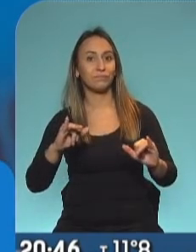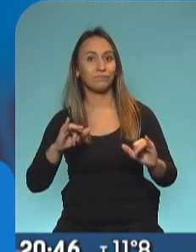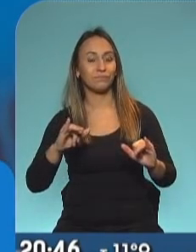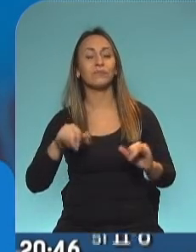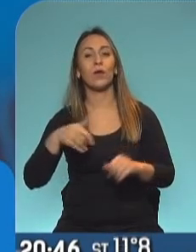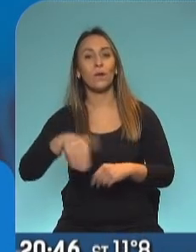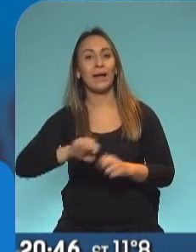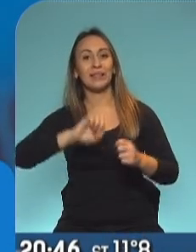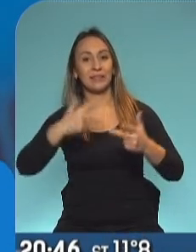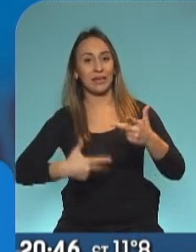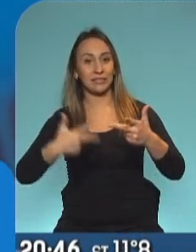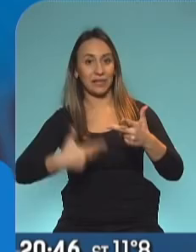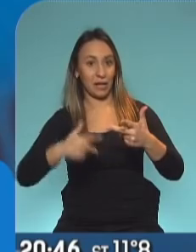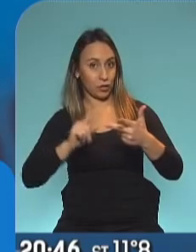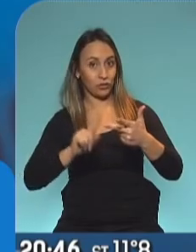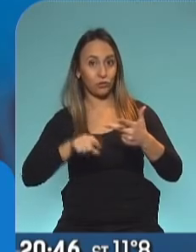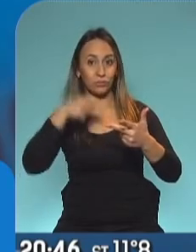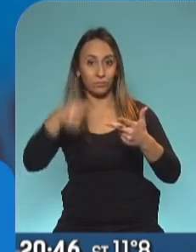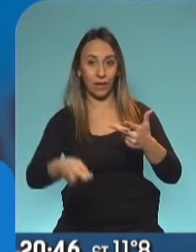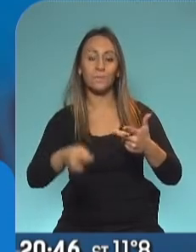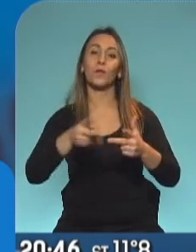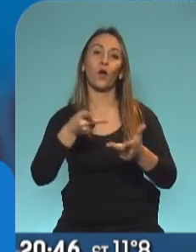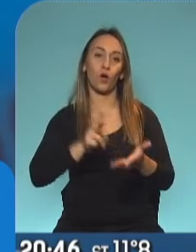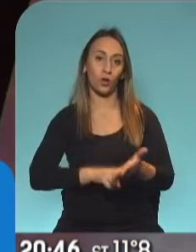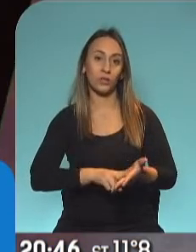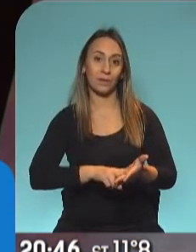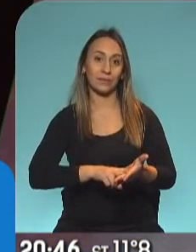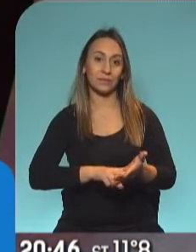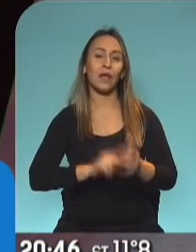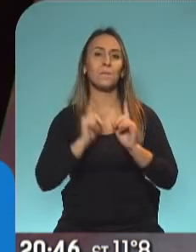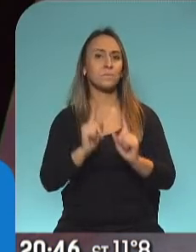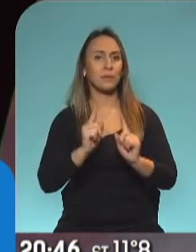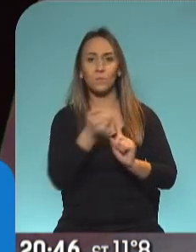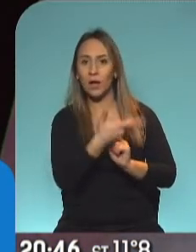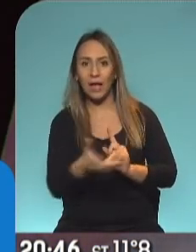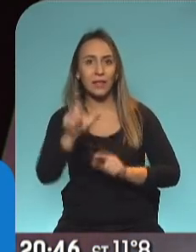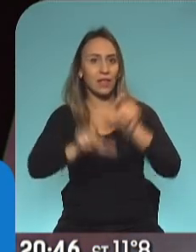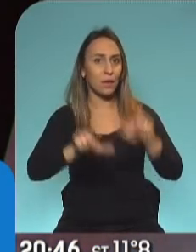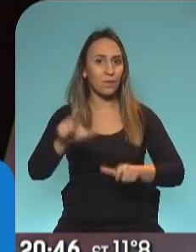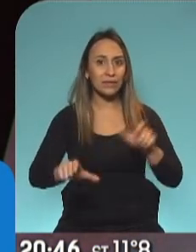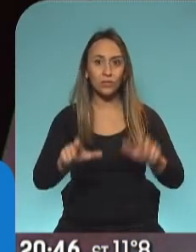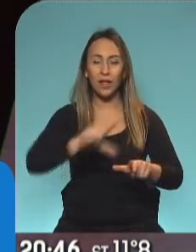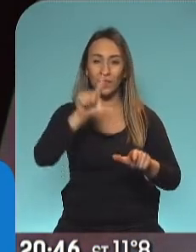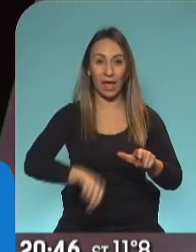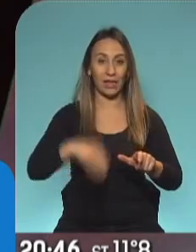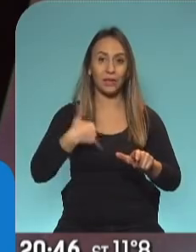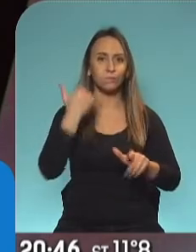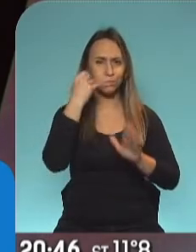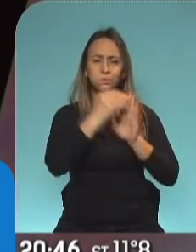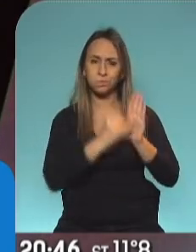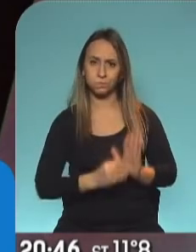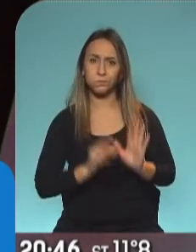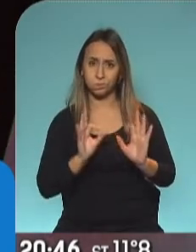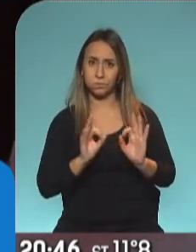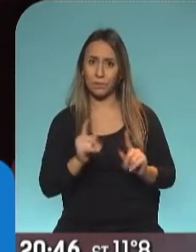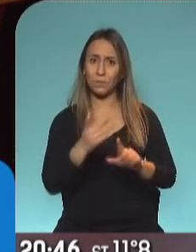tercer pago de ingreso familiar de emergencia que va a alcanzar nuevamente a la misma cantidad de argentinos y argentinas que ya están inscriptos e